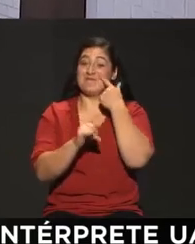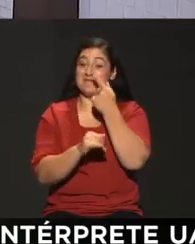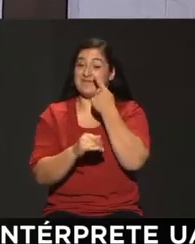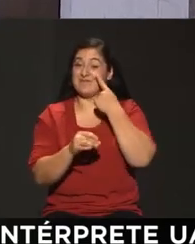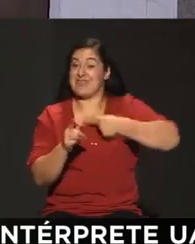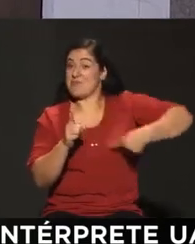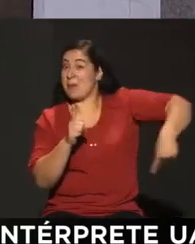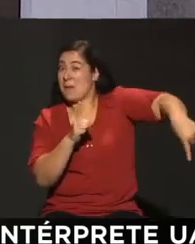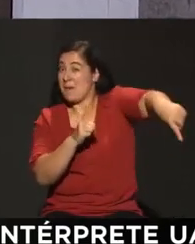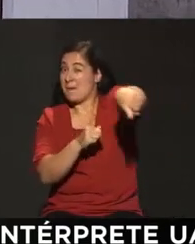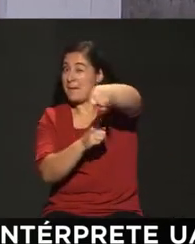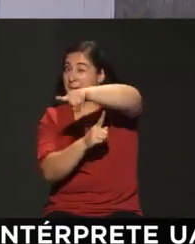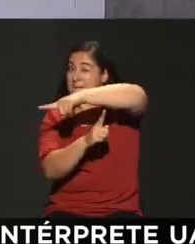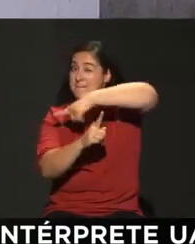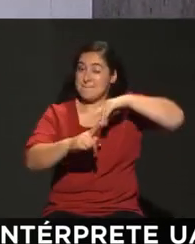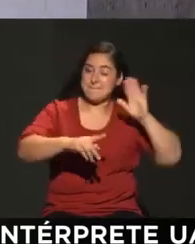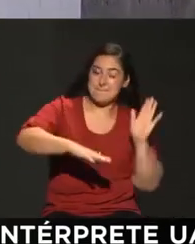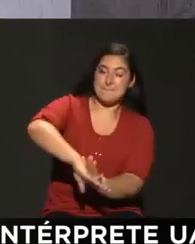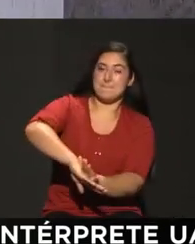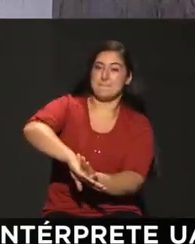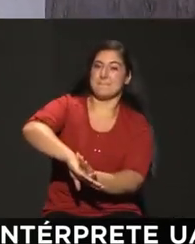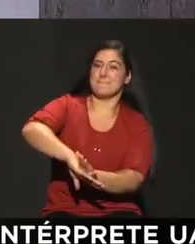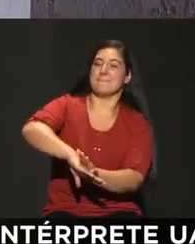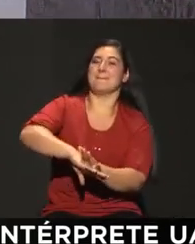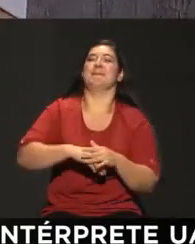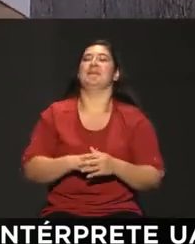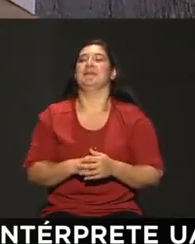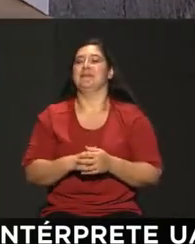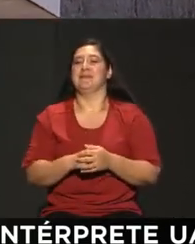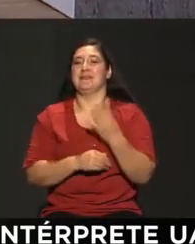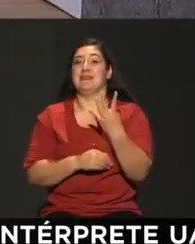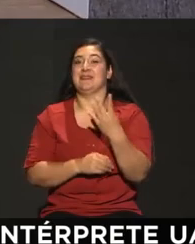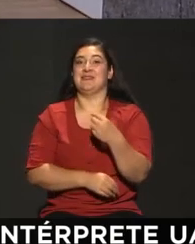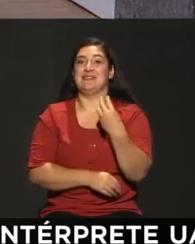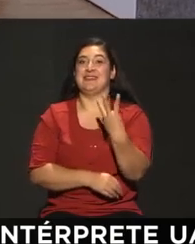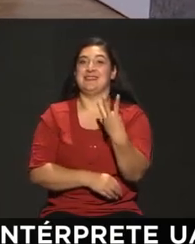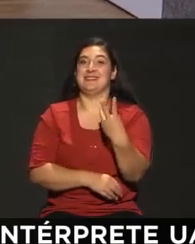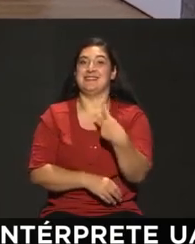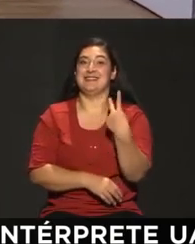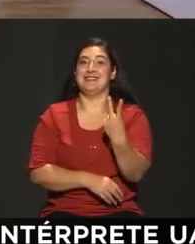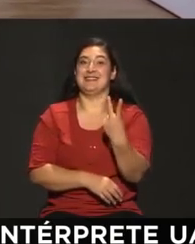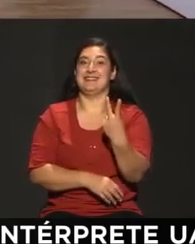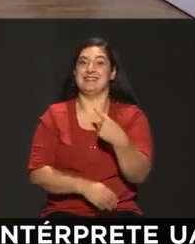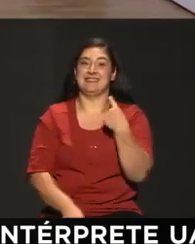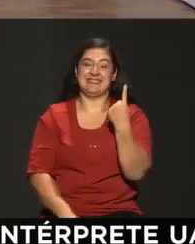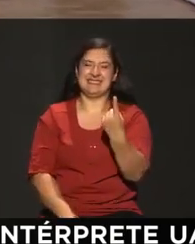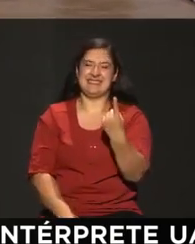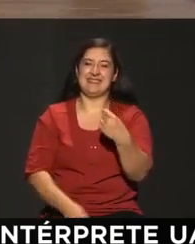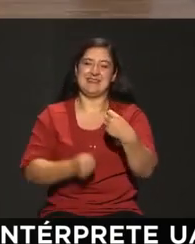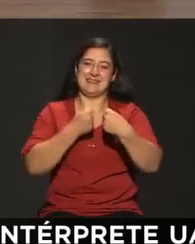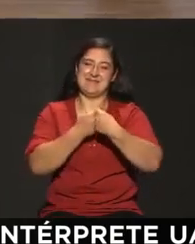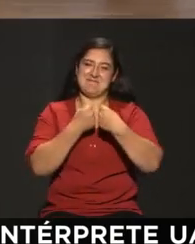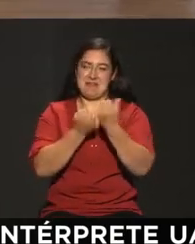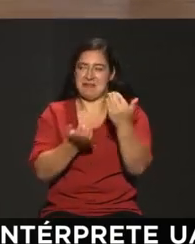vuelta por aquí. Nos quedan 5 segundos. 4, 3. Muy bien, otra vez empatamos.